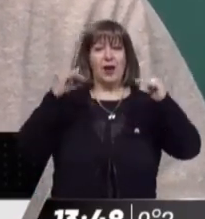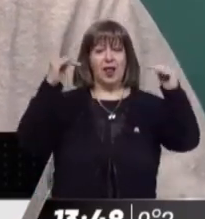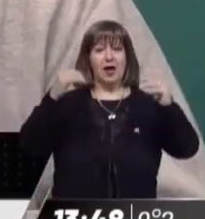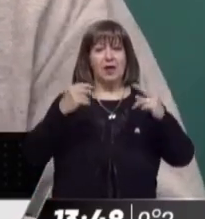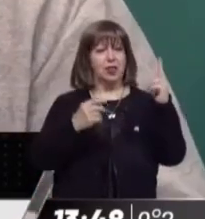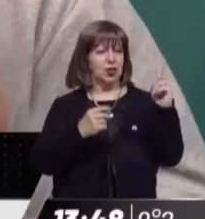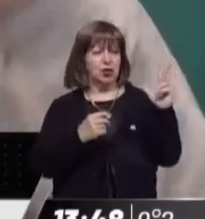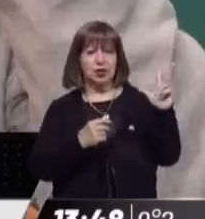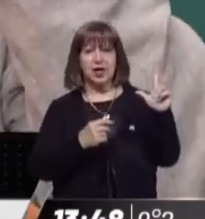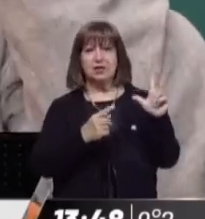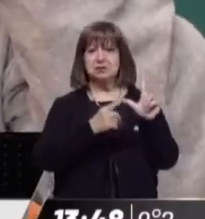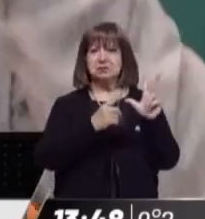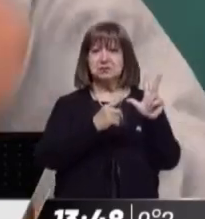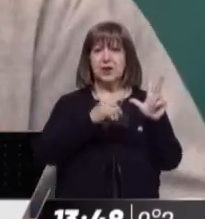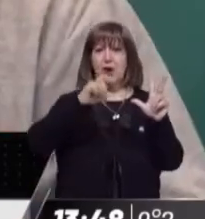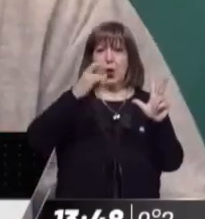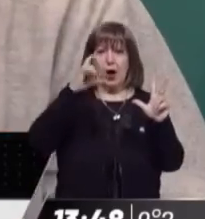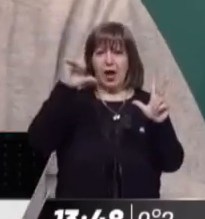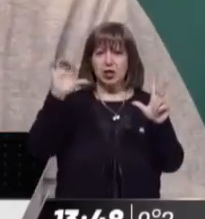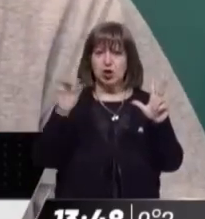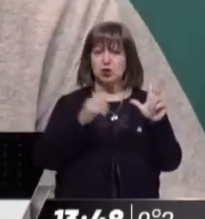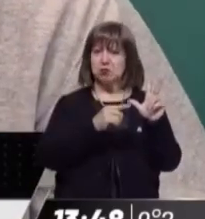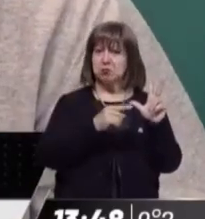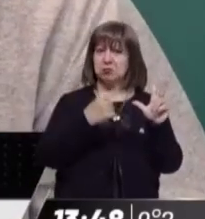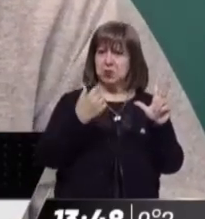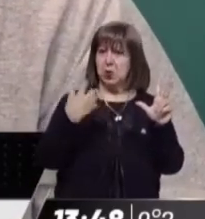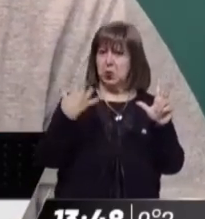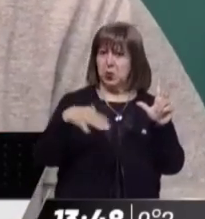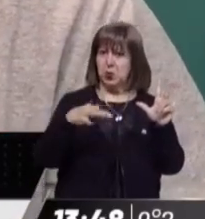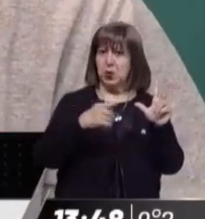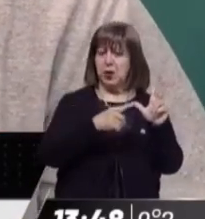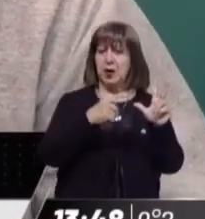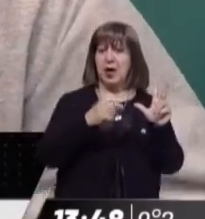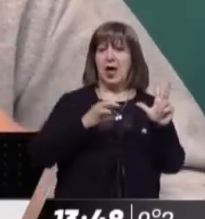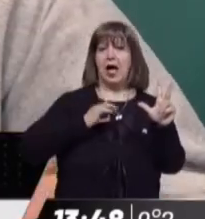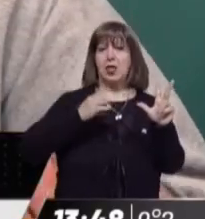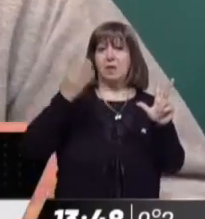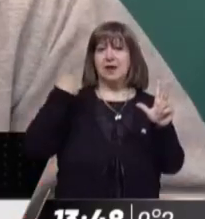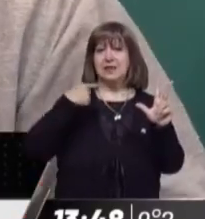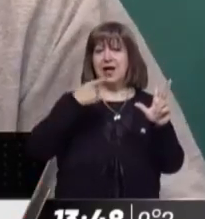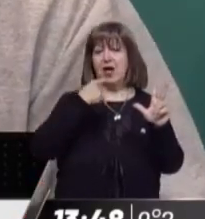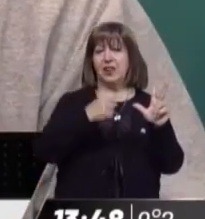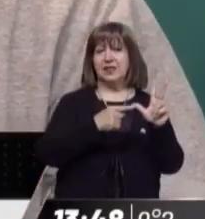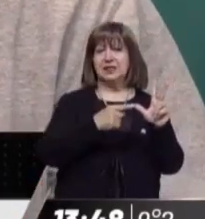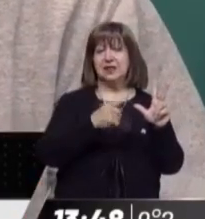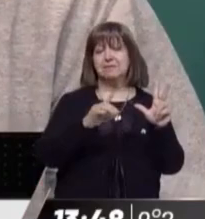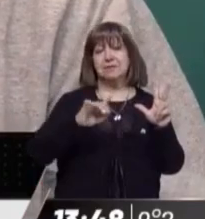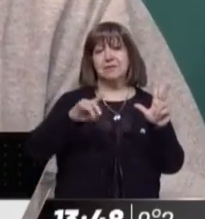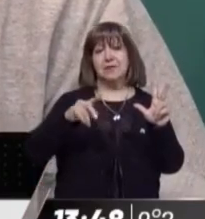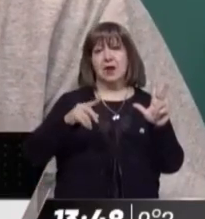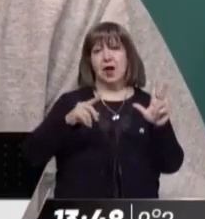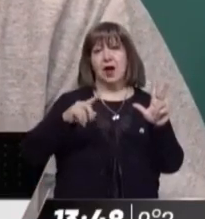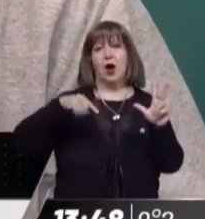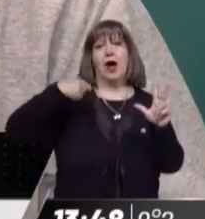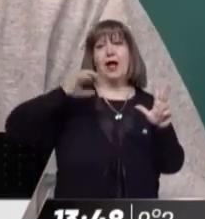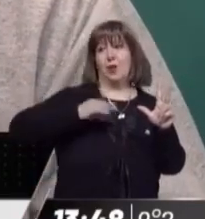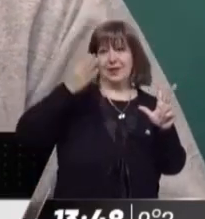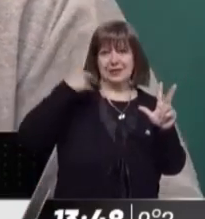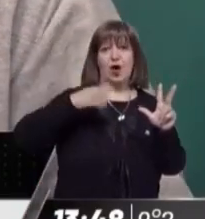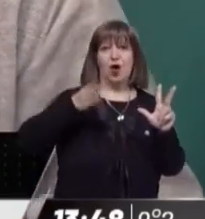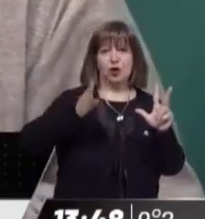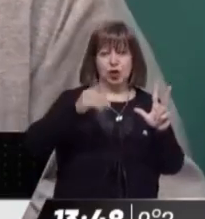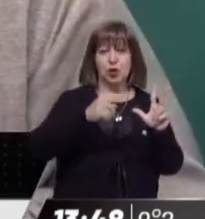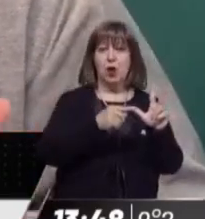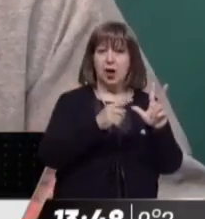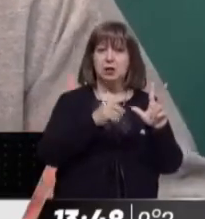andaban muy bien, entre ellos Mirko Cuello, un chico que peleó en Las Vegas hace poco. Entonces, el año pasado decidió seguir su carrera profesional.